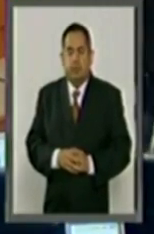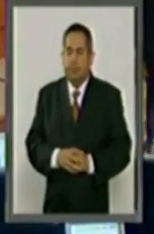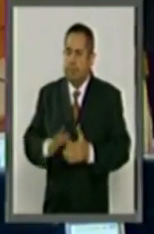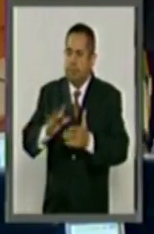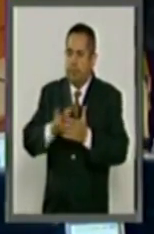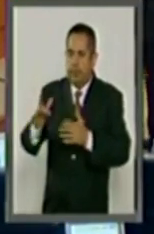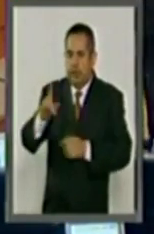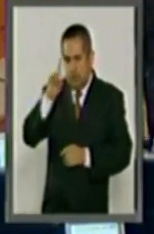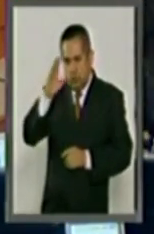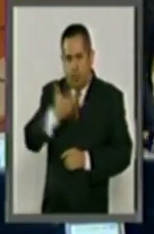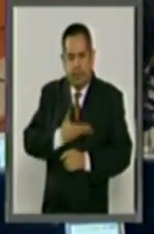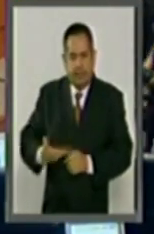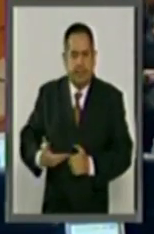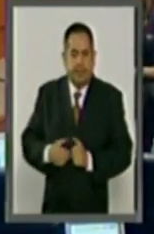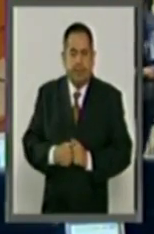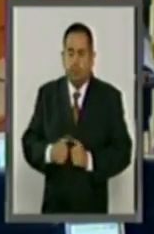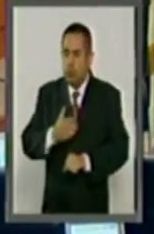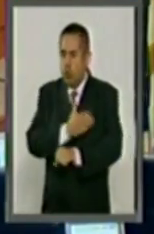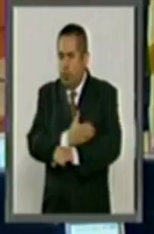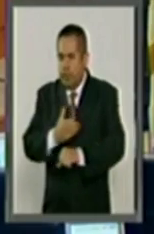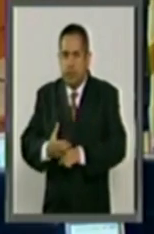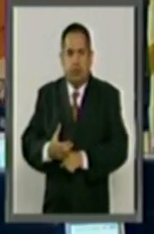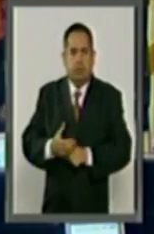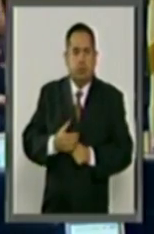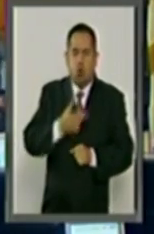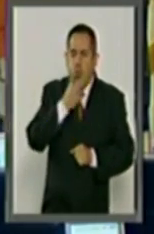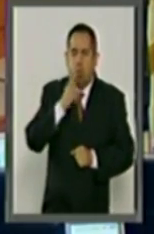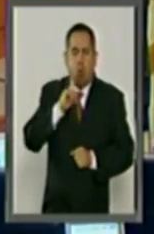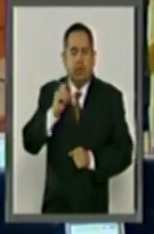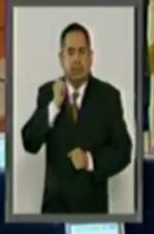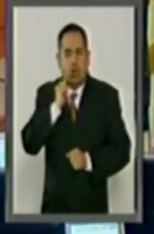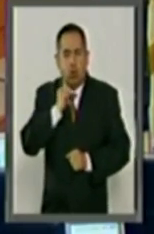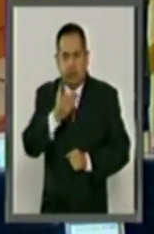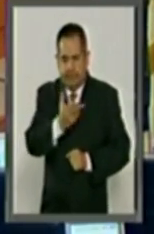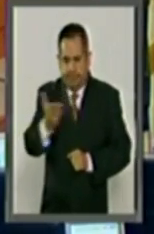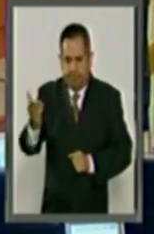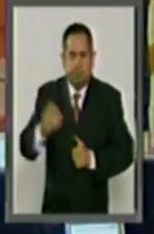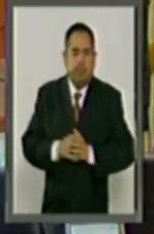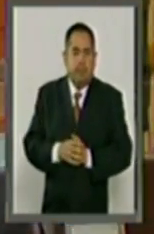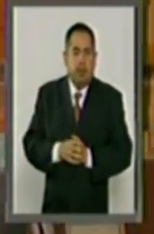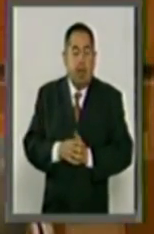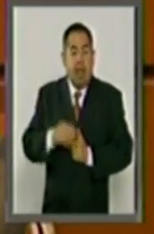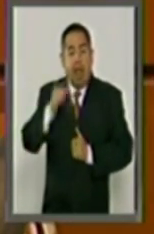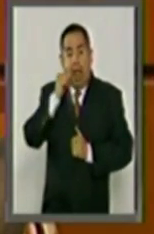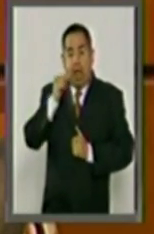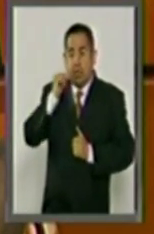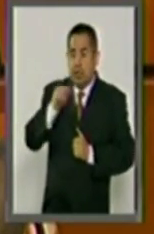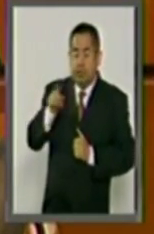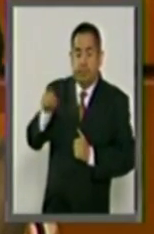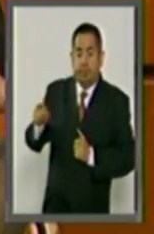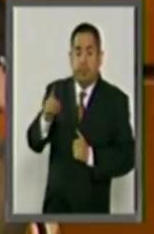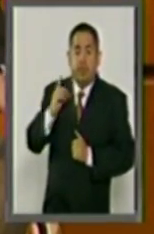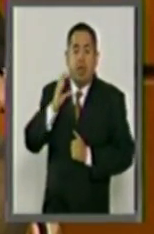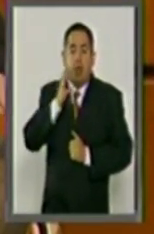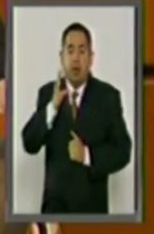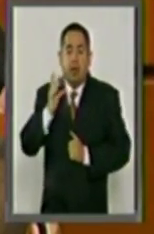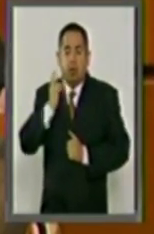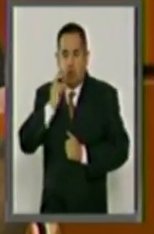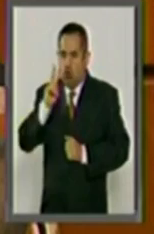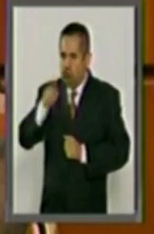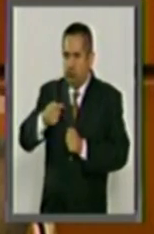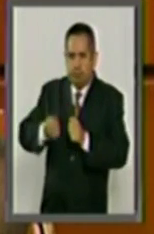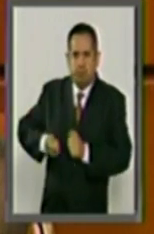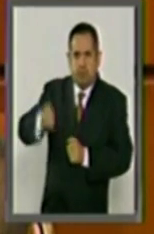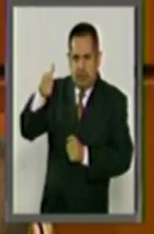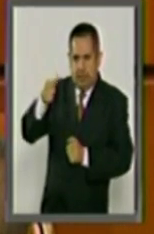Gracias, señor presidente. Compañeras y compañeros senadores. El día de ayer, la colegisladora que fue cámara de origen de